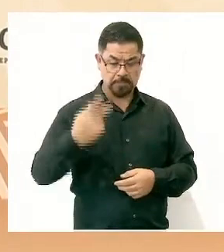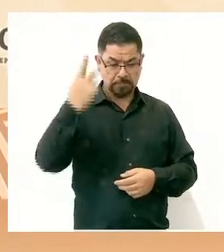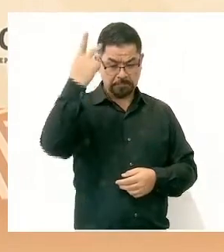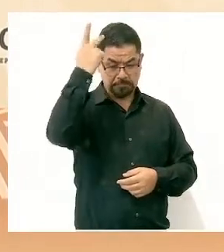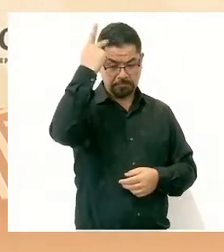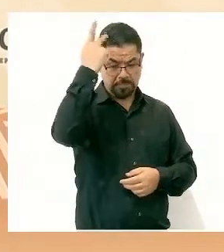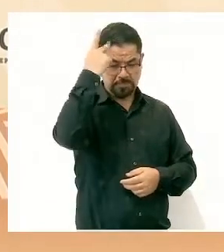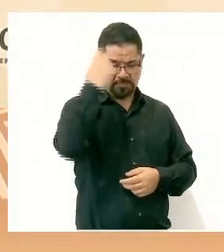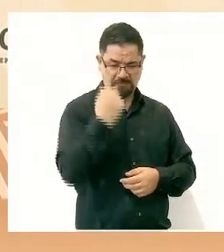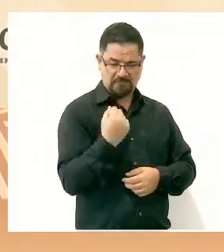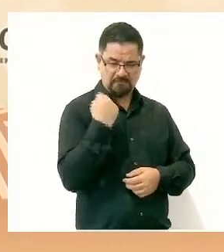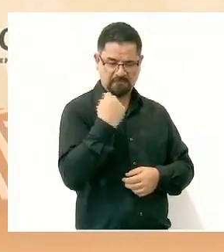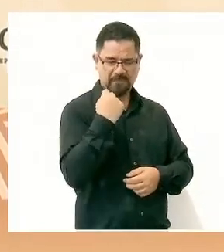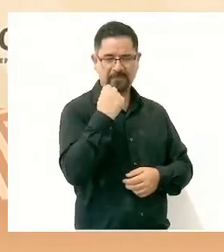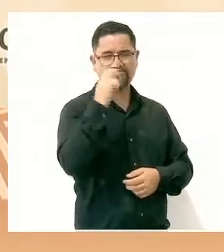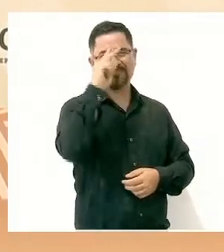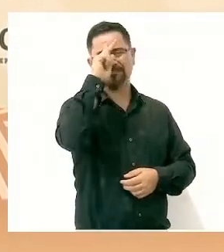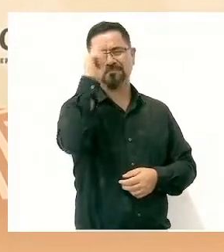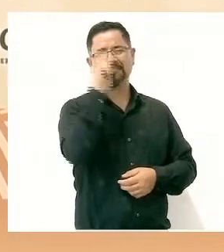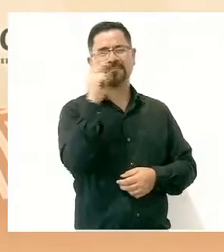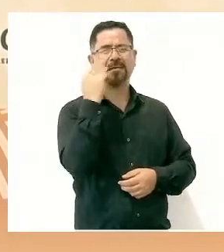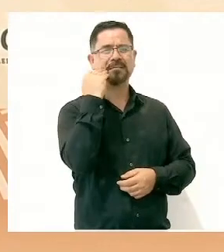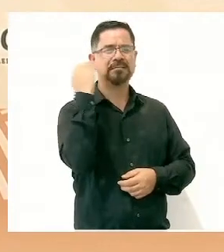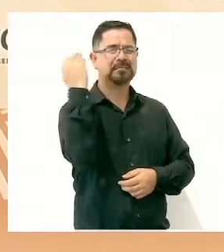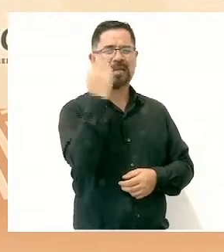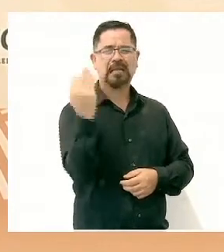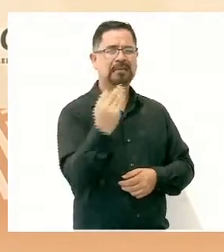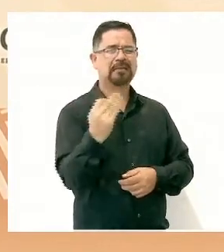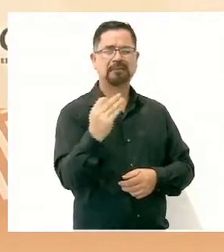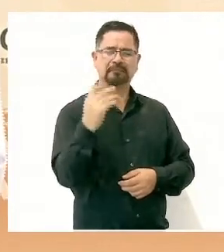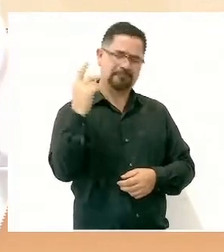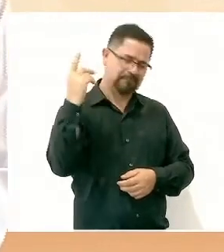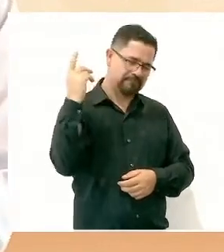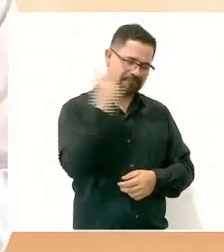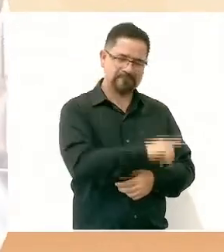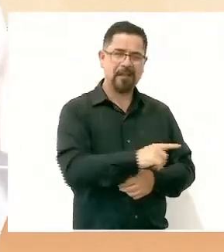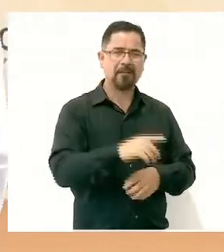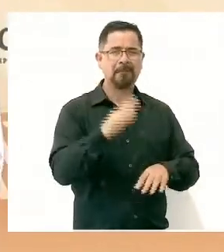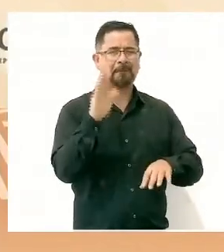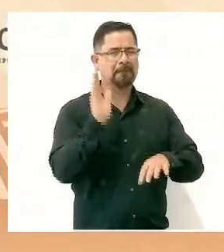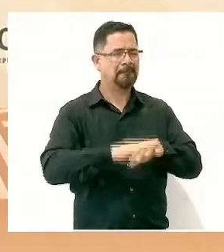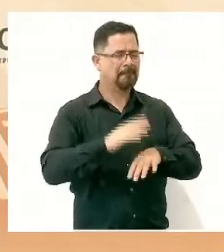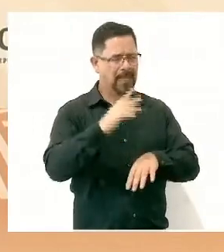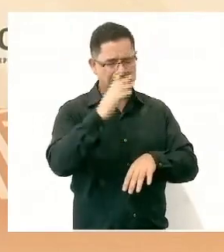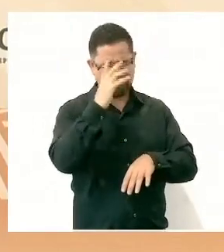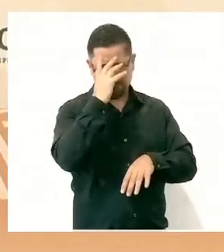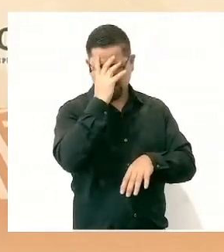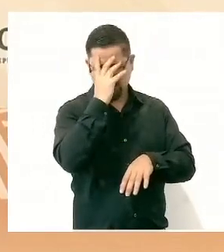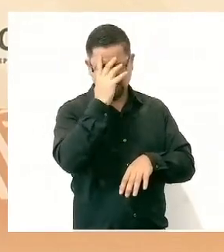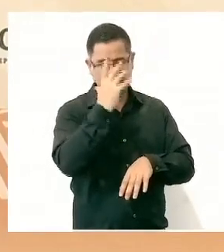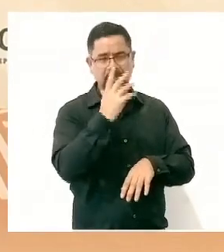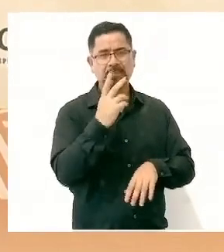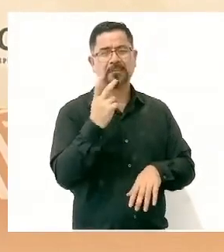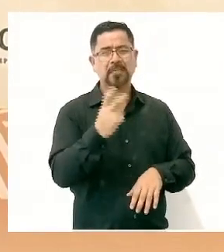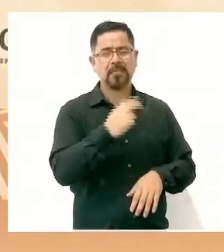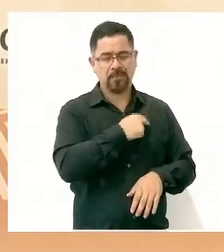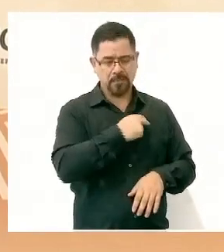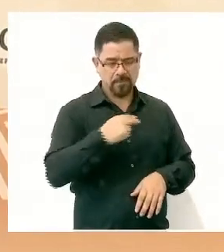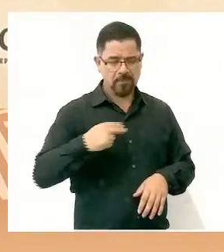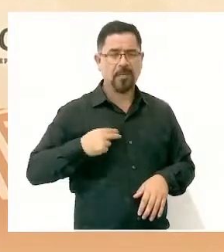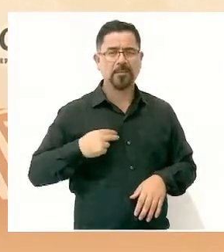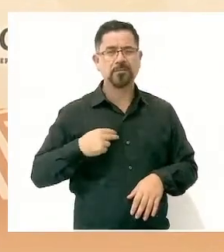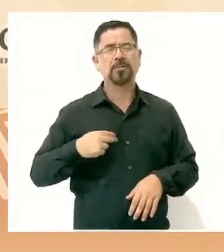régimen porfirista, sino uno de los capítulos más vergonzosos de